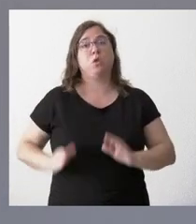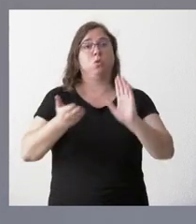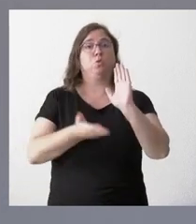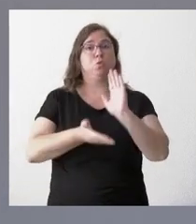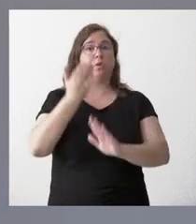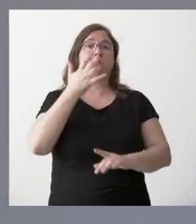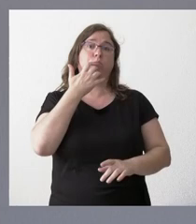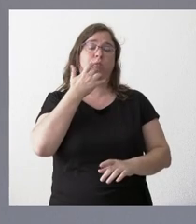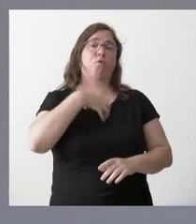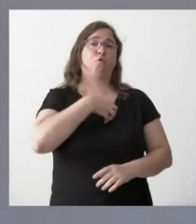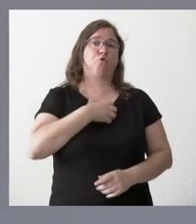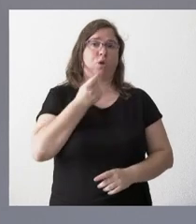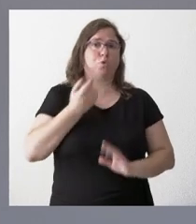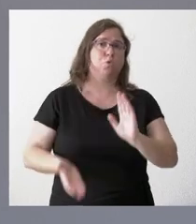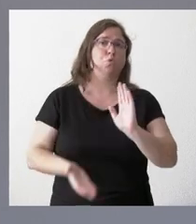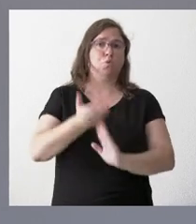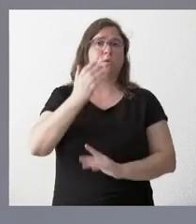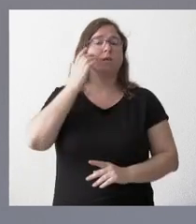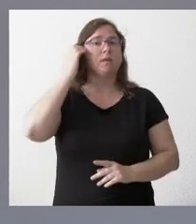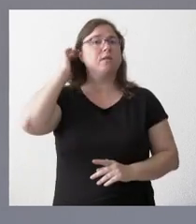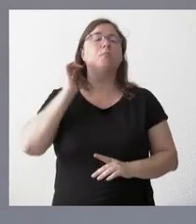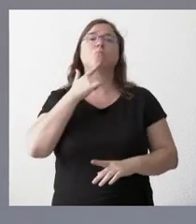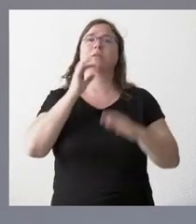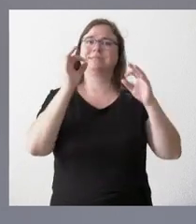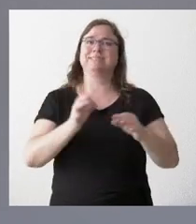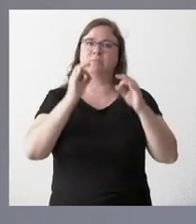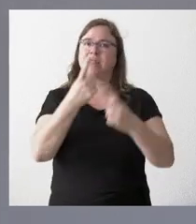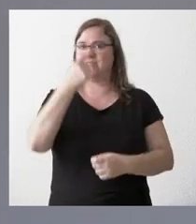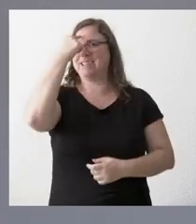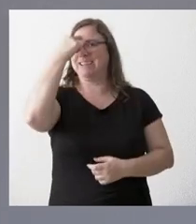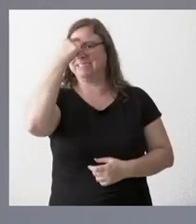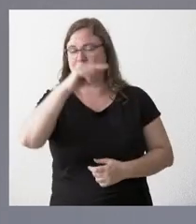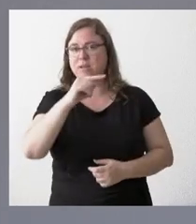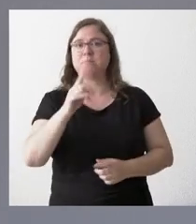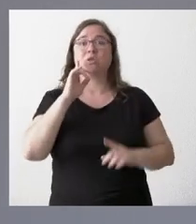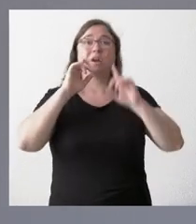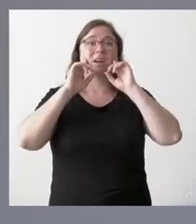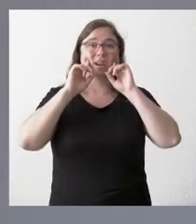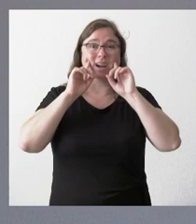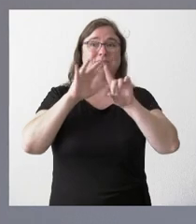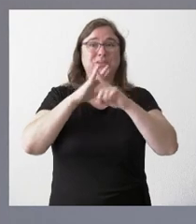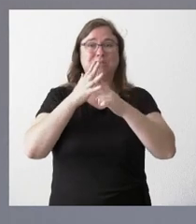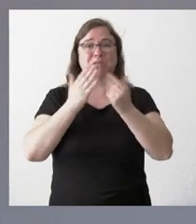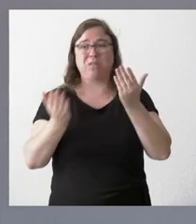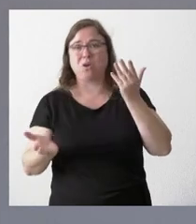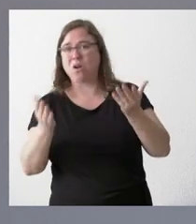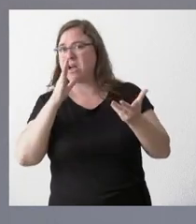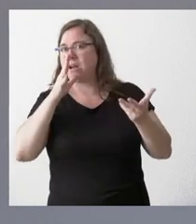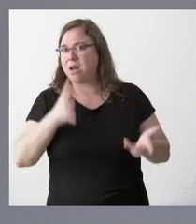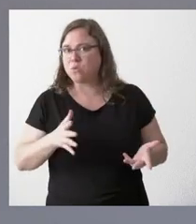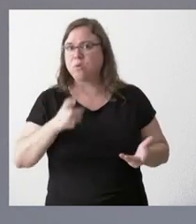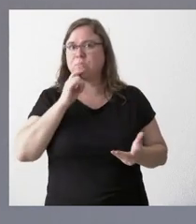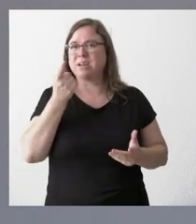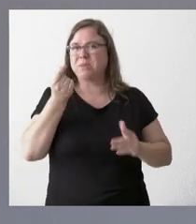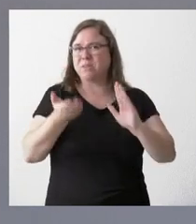los empleados públicos. Que esto es siempre preciso conocerlo, pero lo es más en un contexto de indefinición como la presente, que con una